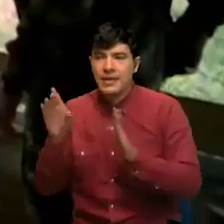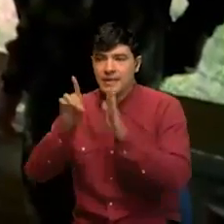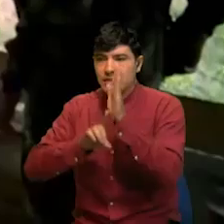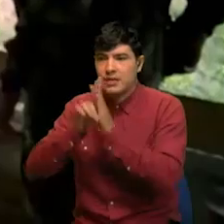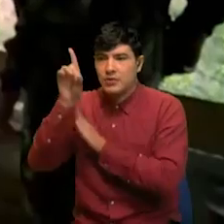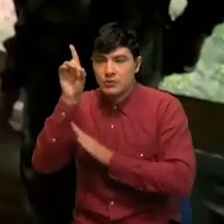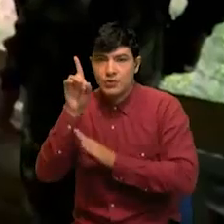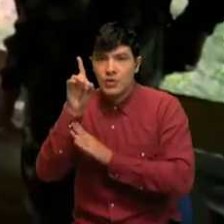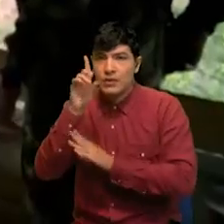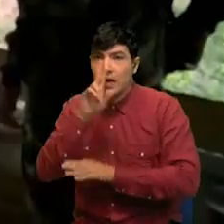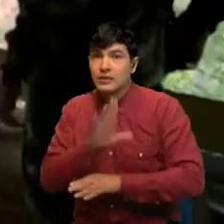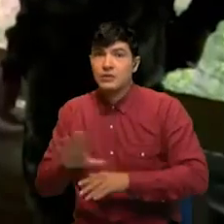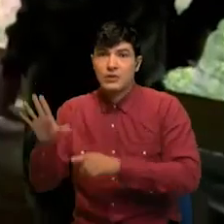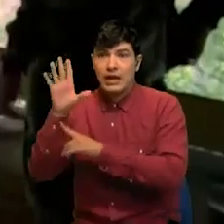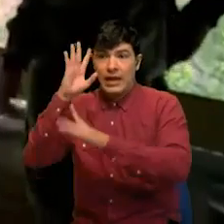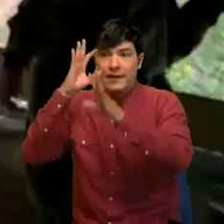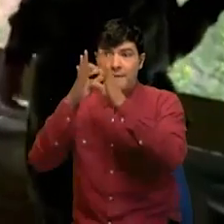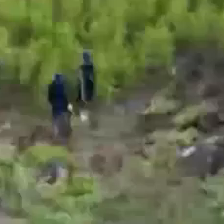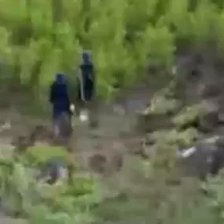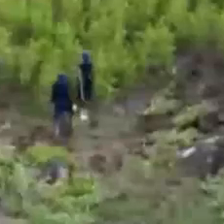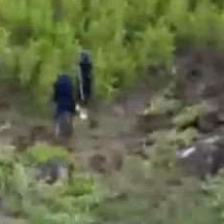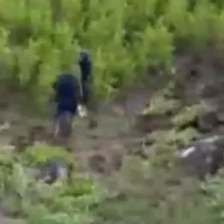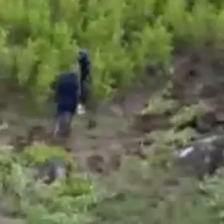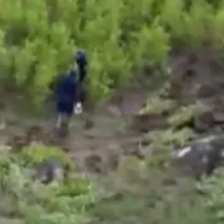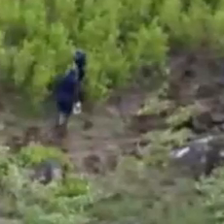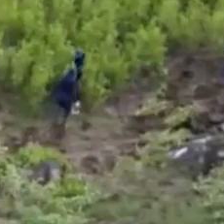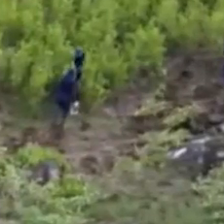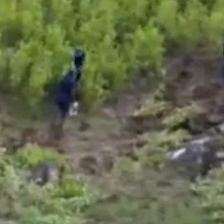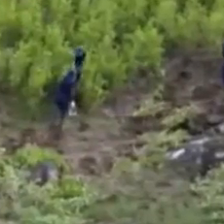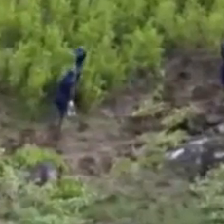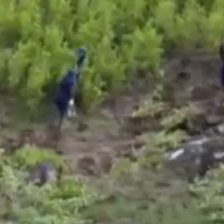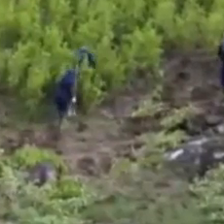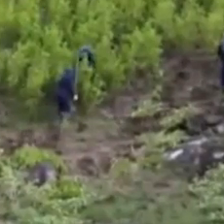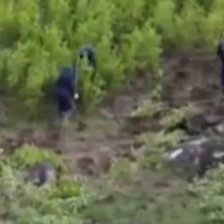territorial ayudaría a que el Catatumbo salga de la crisis en la que se